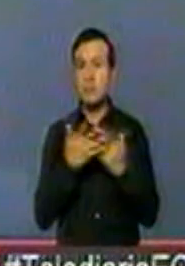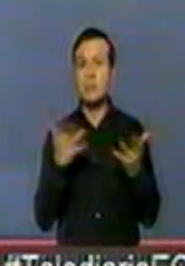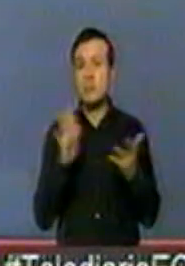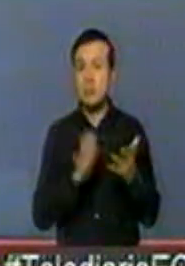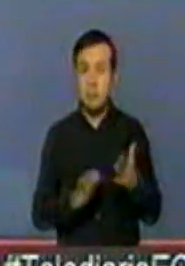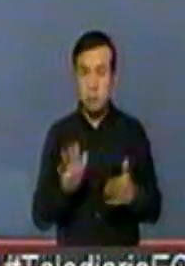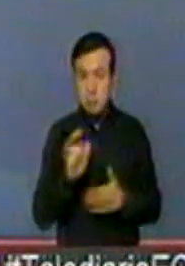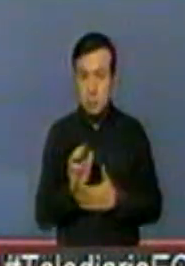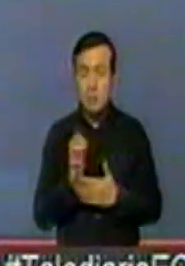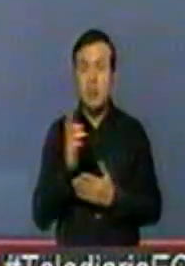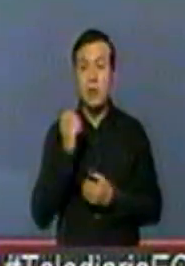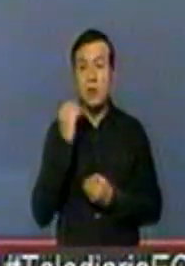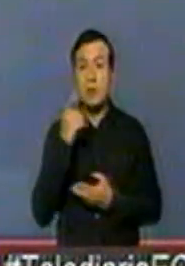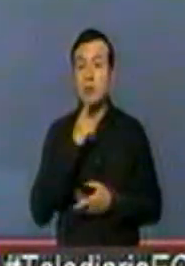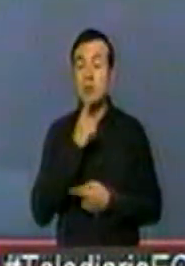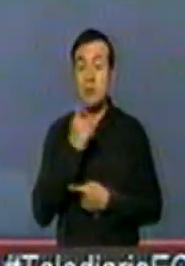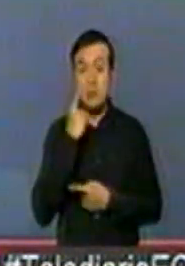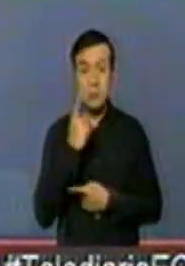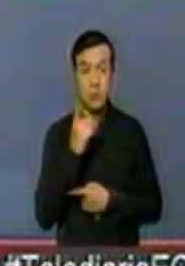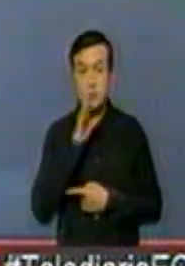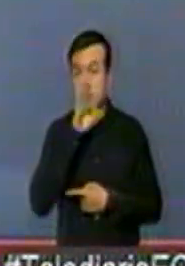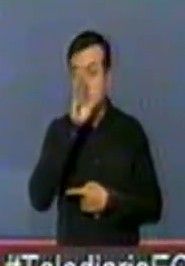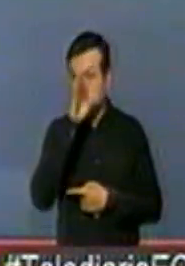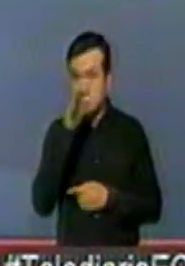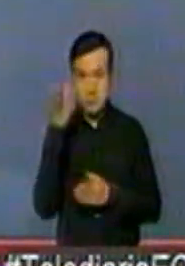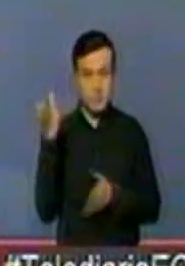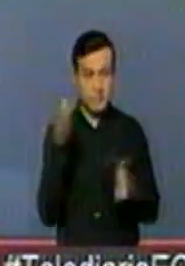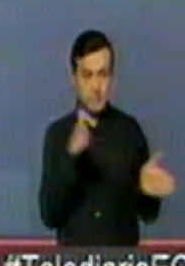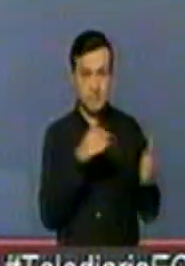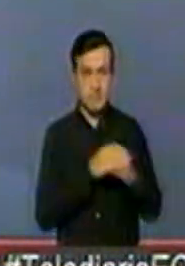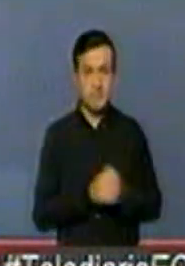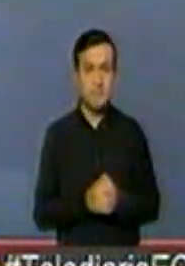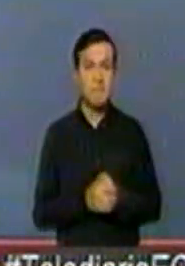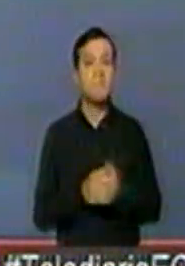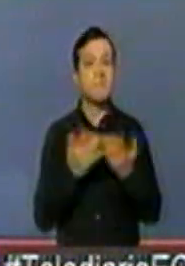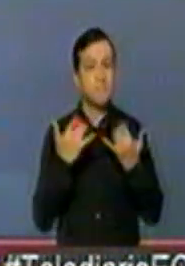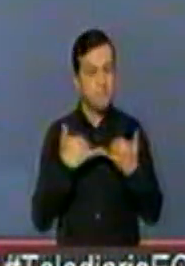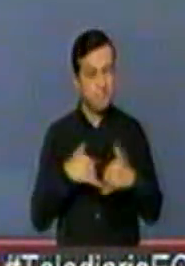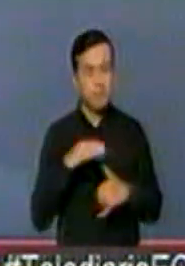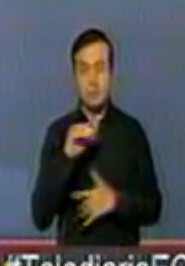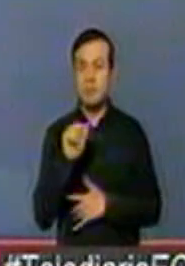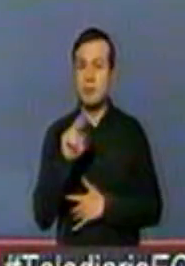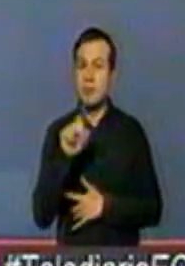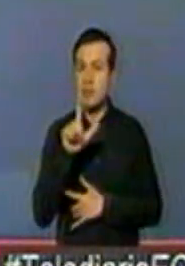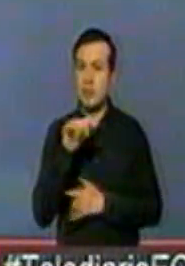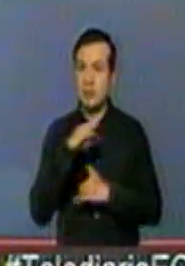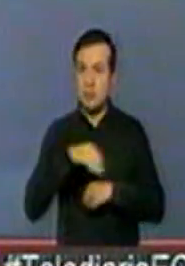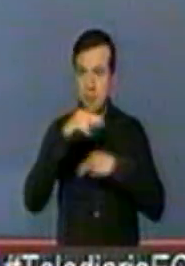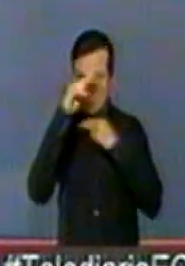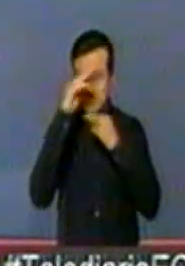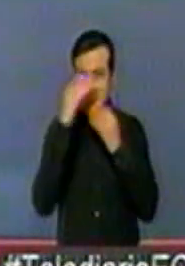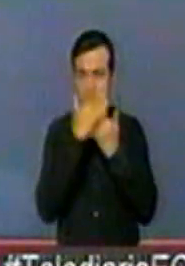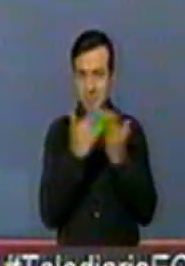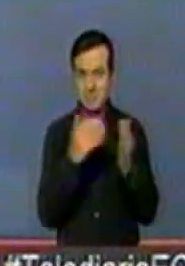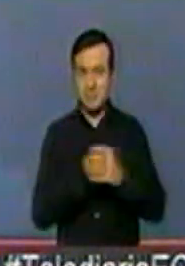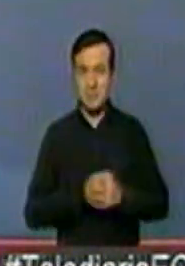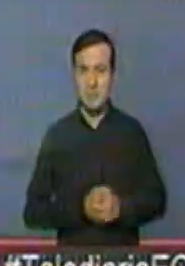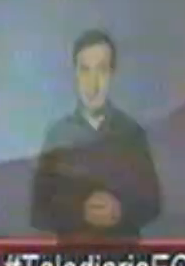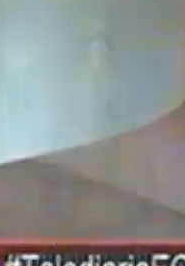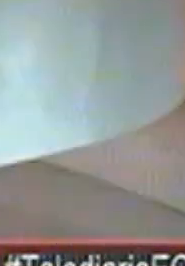país, que le importan, que deben ser tomados siempre en cuenta. Enseguida viene Carla Larrea con más noticias en Telediario.